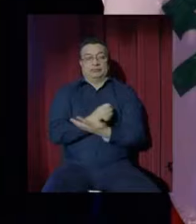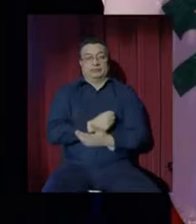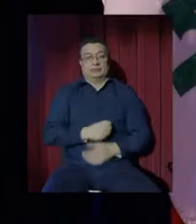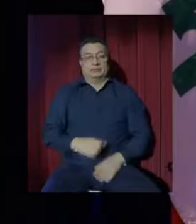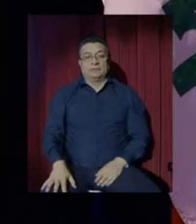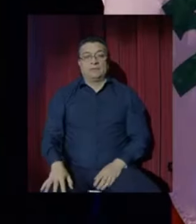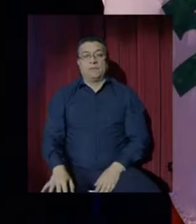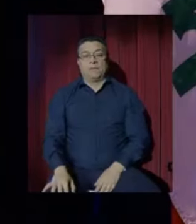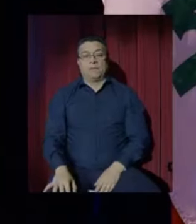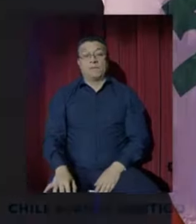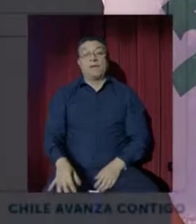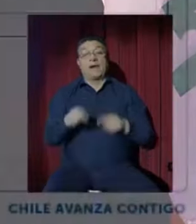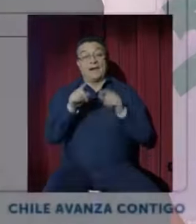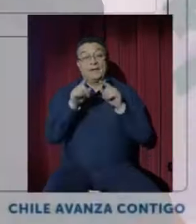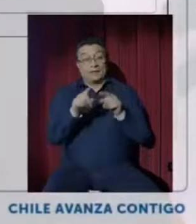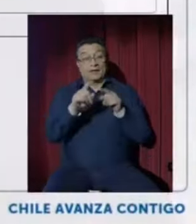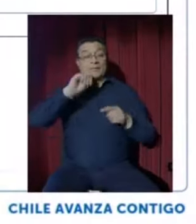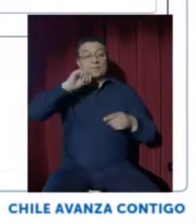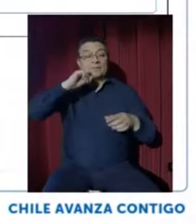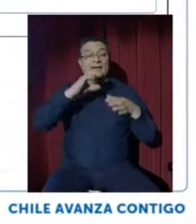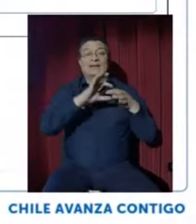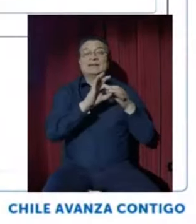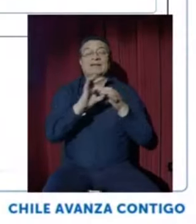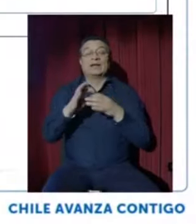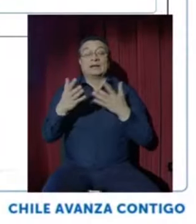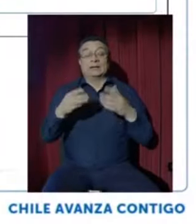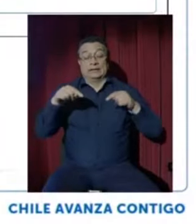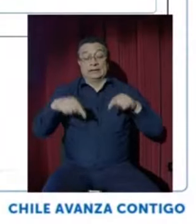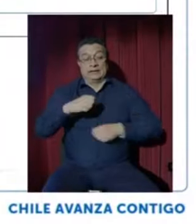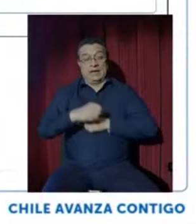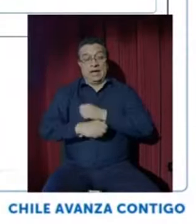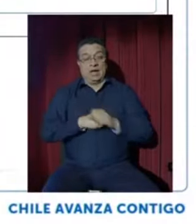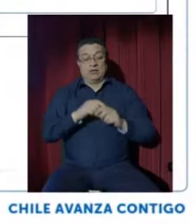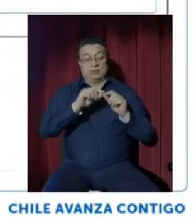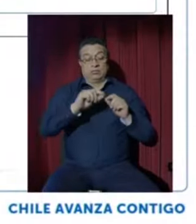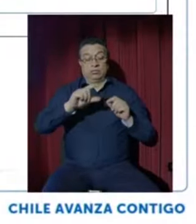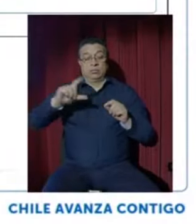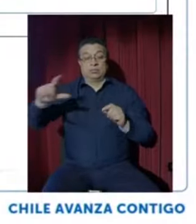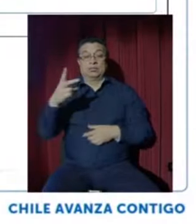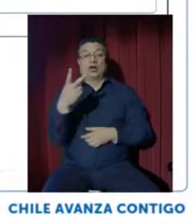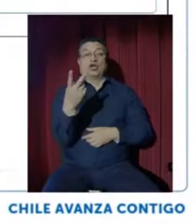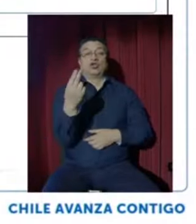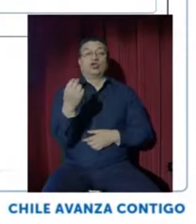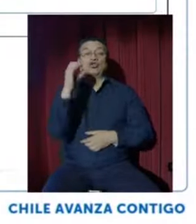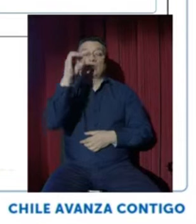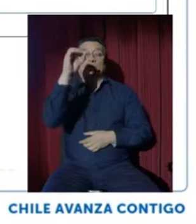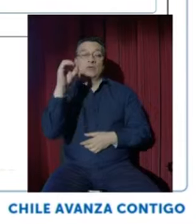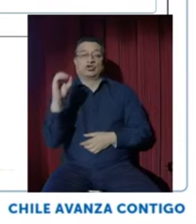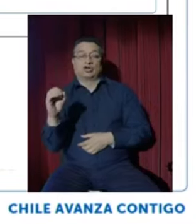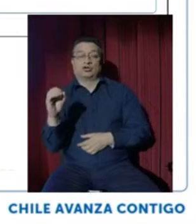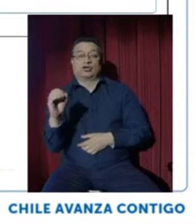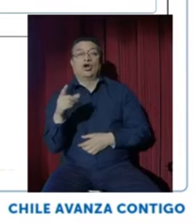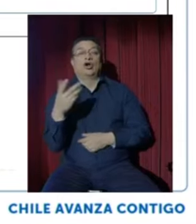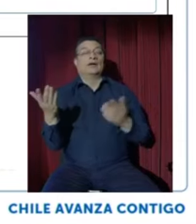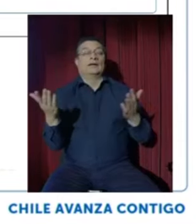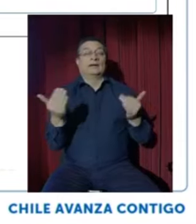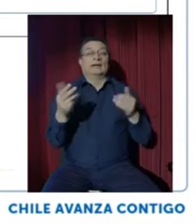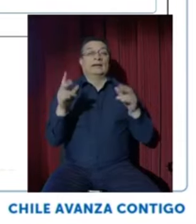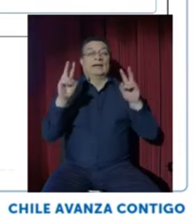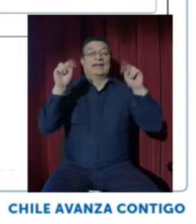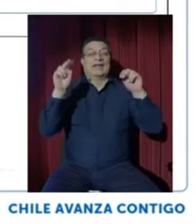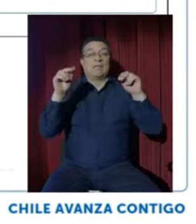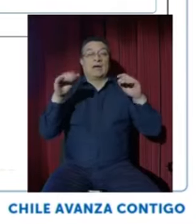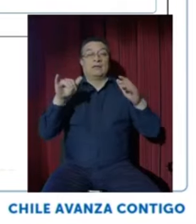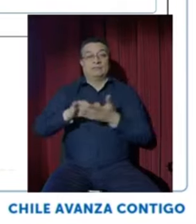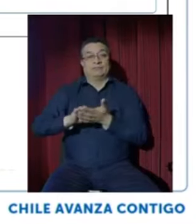eh eso implica respecto a este año un incremento del 11 en en en términos de aeronave